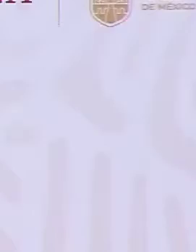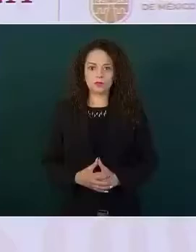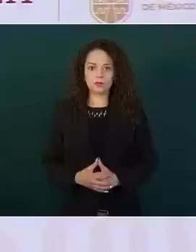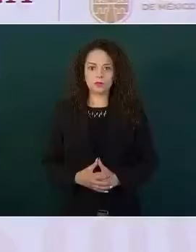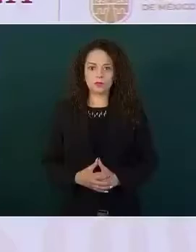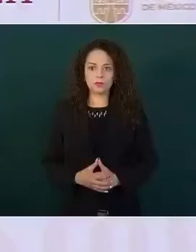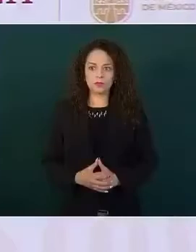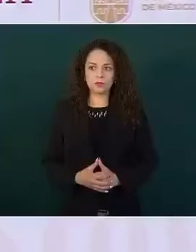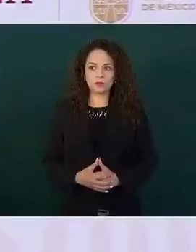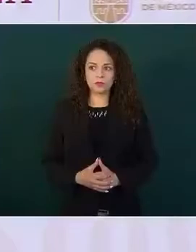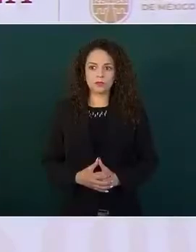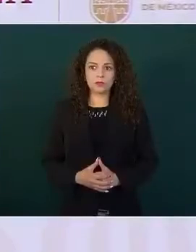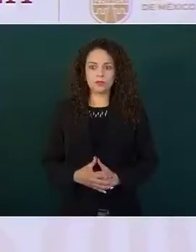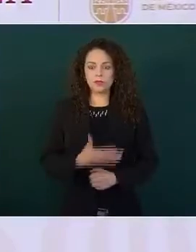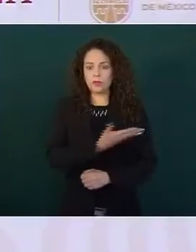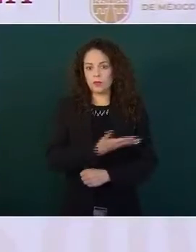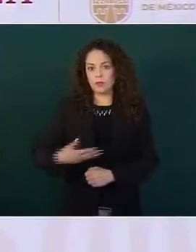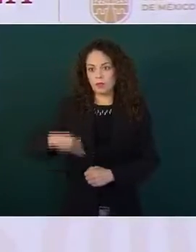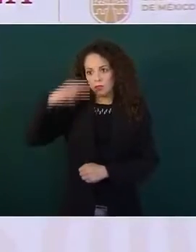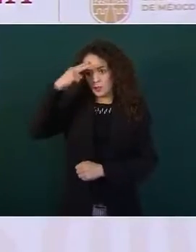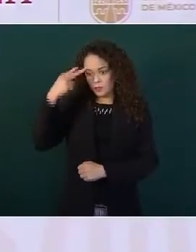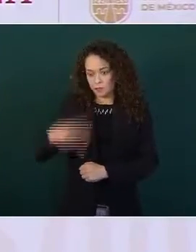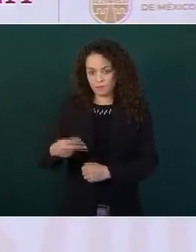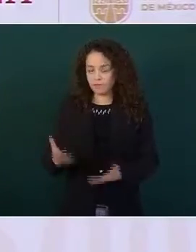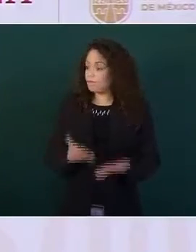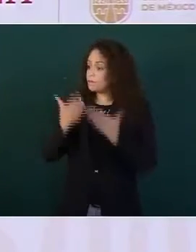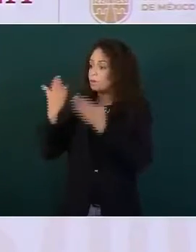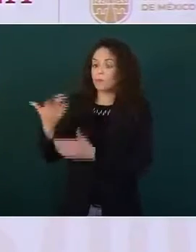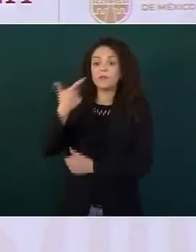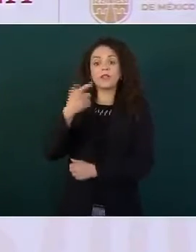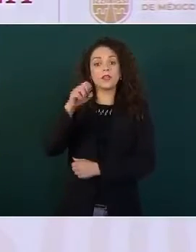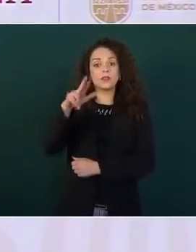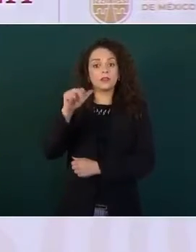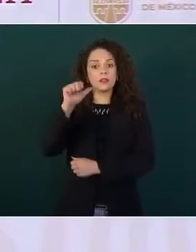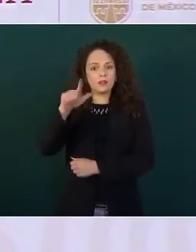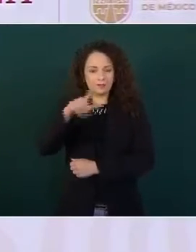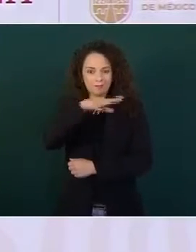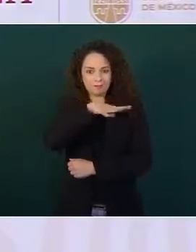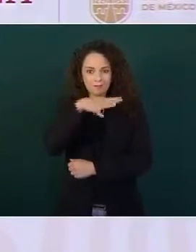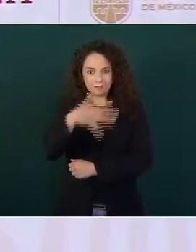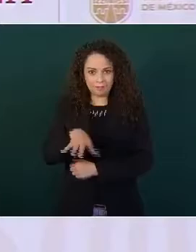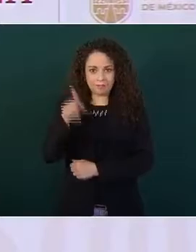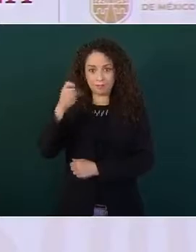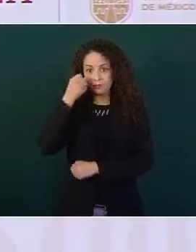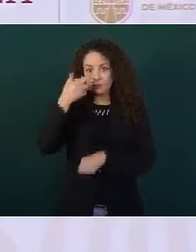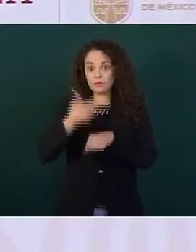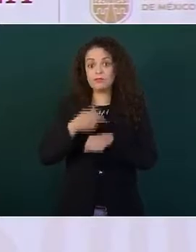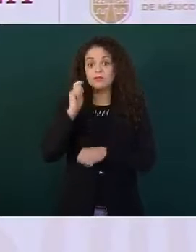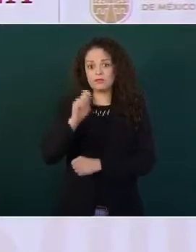General Luis Crescencio Sandoval González, secretario de la Defensa Nacional.